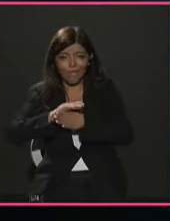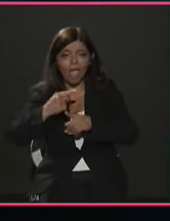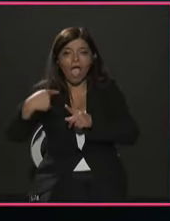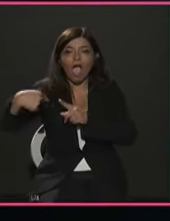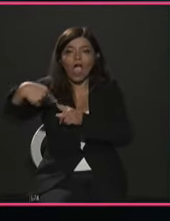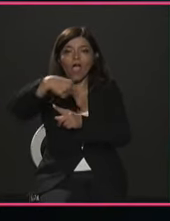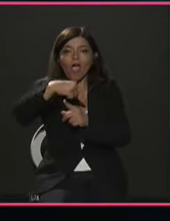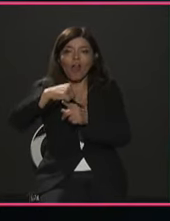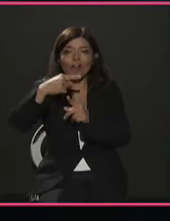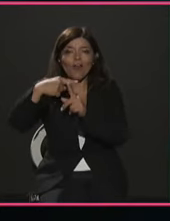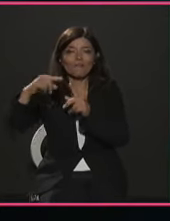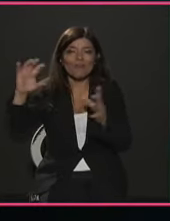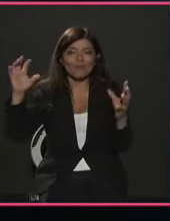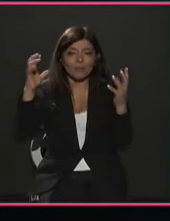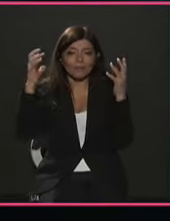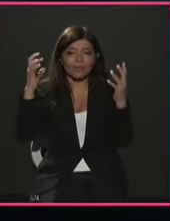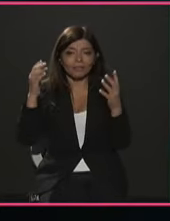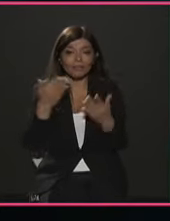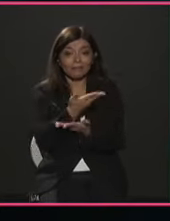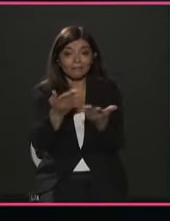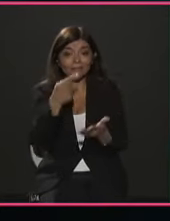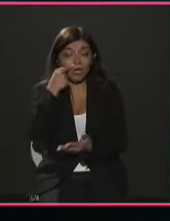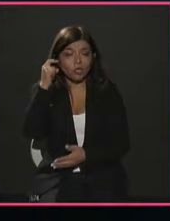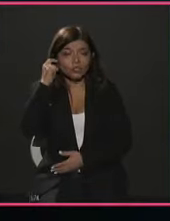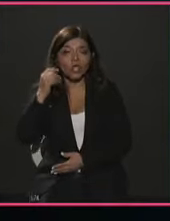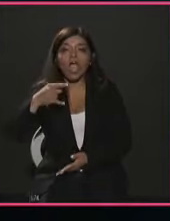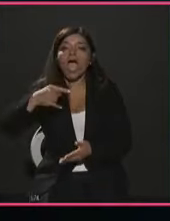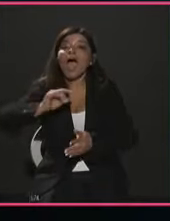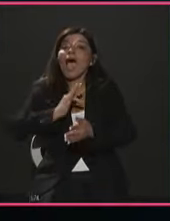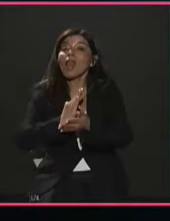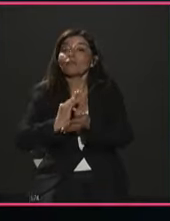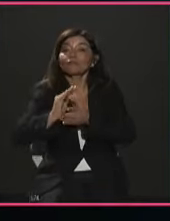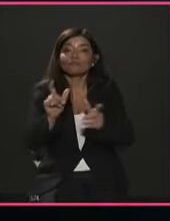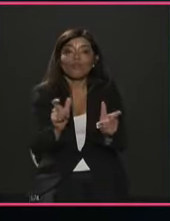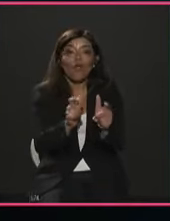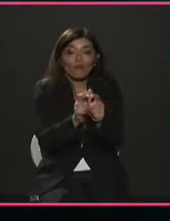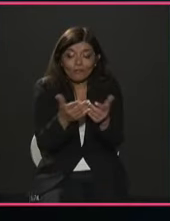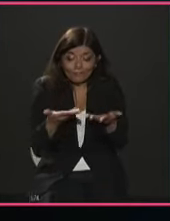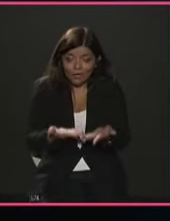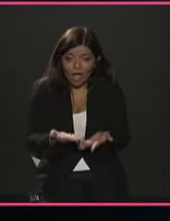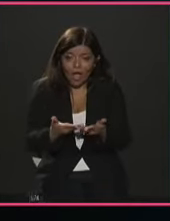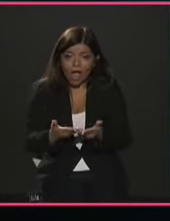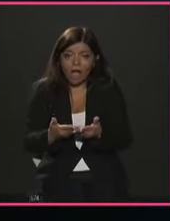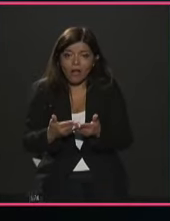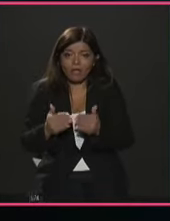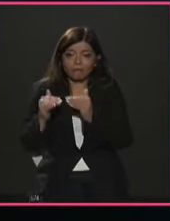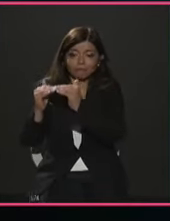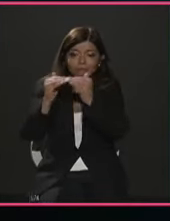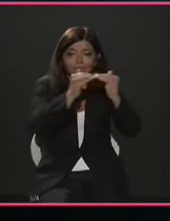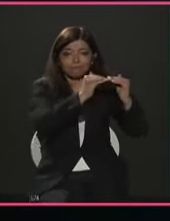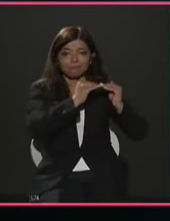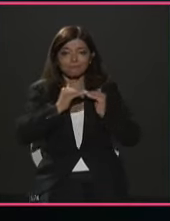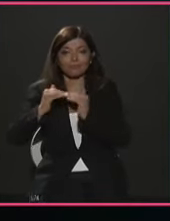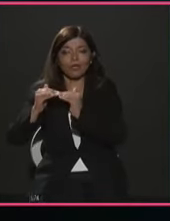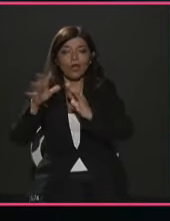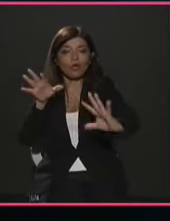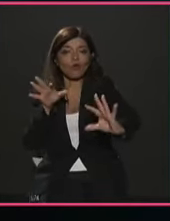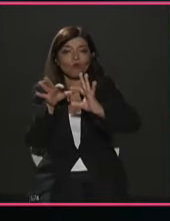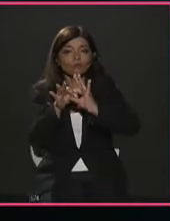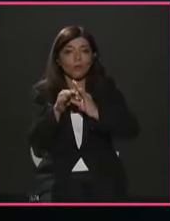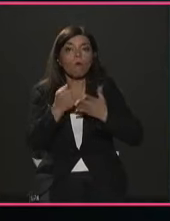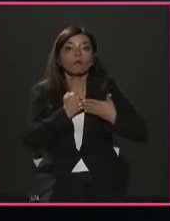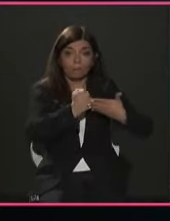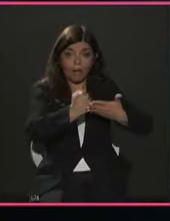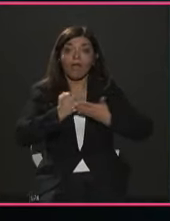ambiente estimados y estimadas el congreso del futuro es un lugar donde transversalmente nos unimos Para